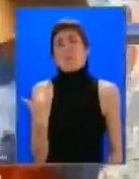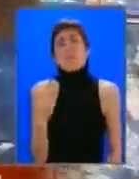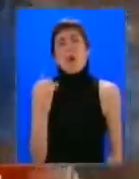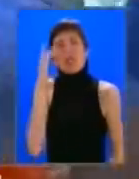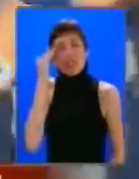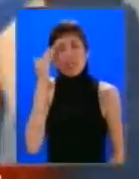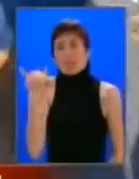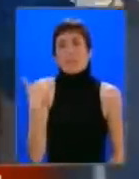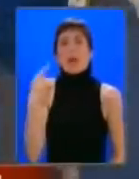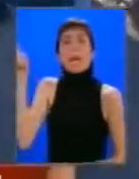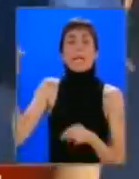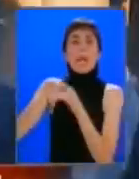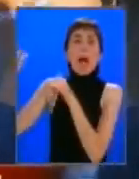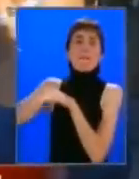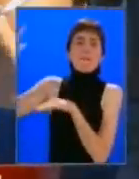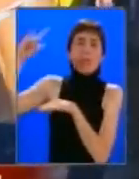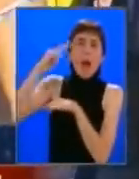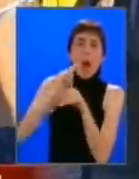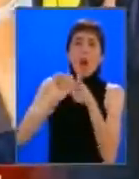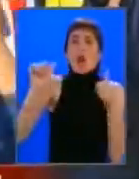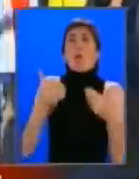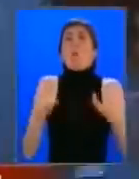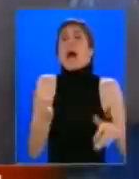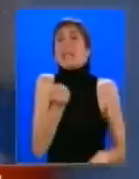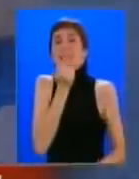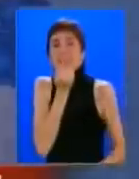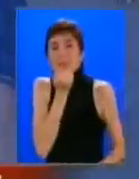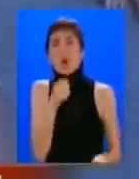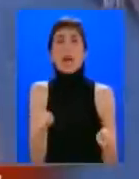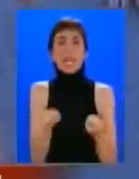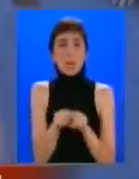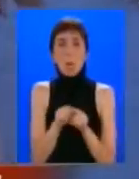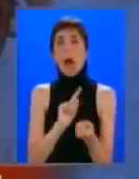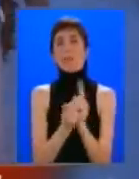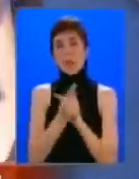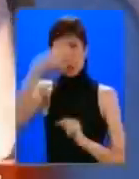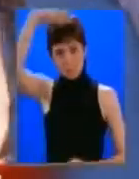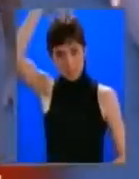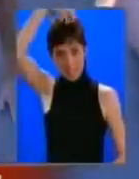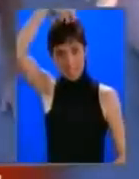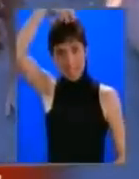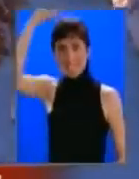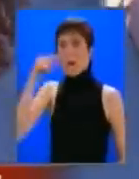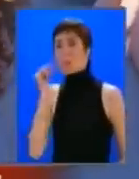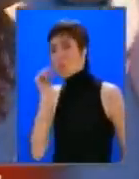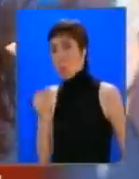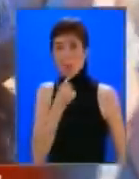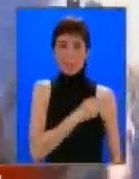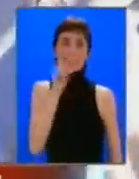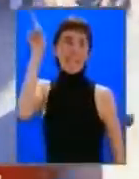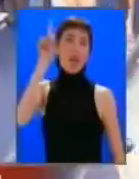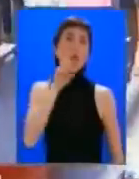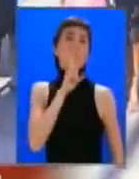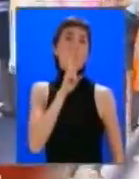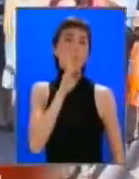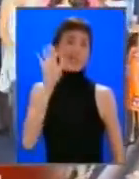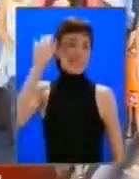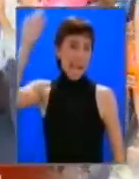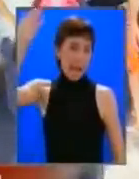tan lejos que cualquiera se equivoca. Además, igual van a ser reina. En Rusia.